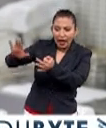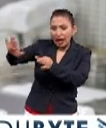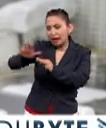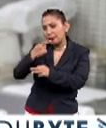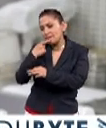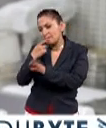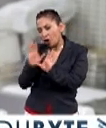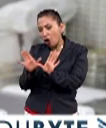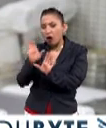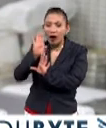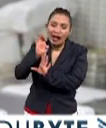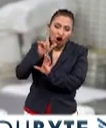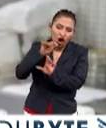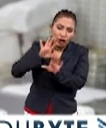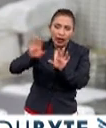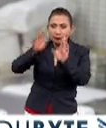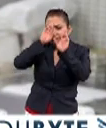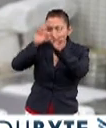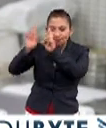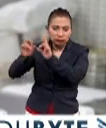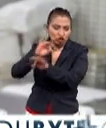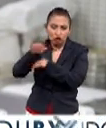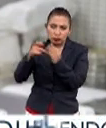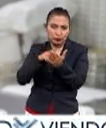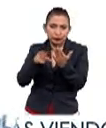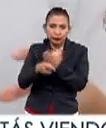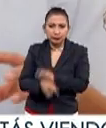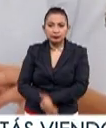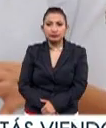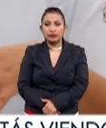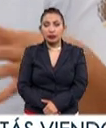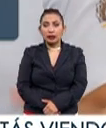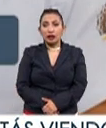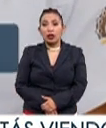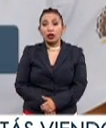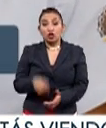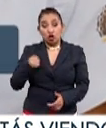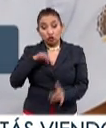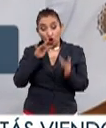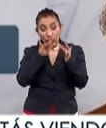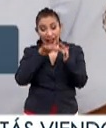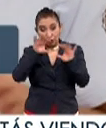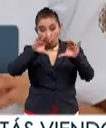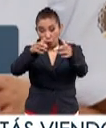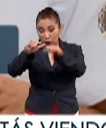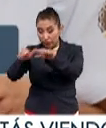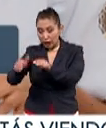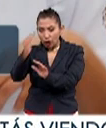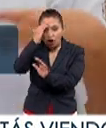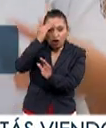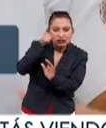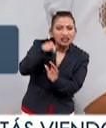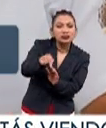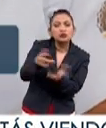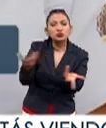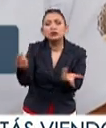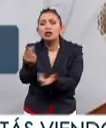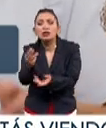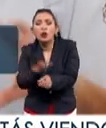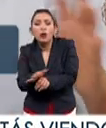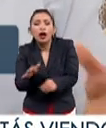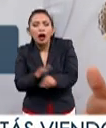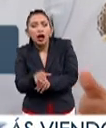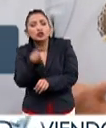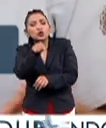territoriales, ordenamientos ecológicos territoriales, entonces ese tipo de proyectos. El estar en contacto con ellos es conocer lo que ellos